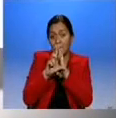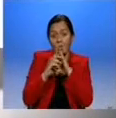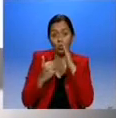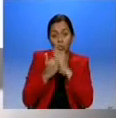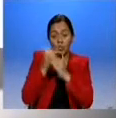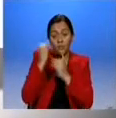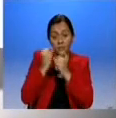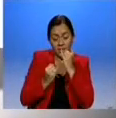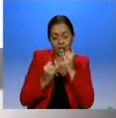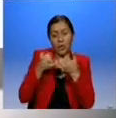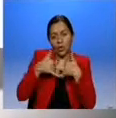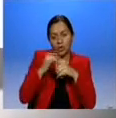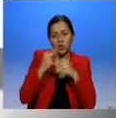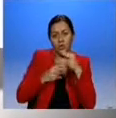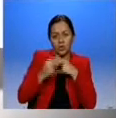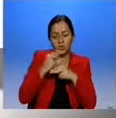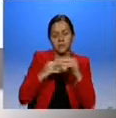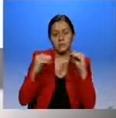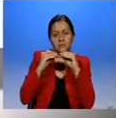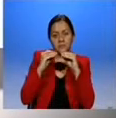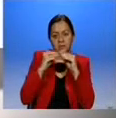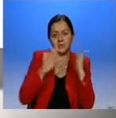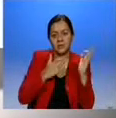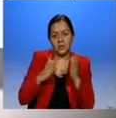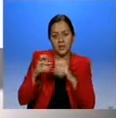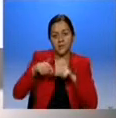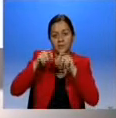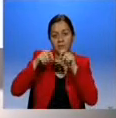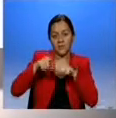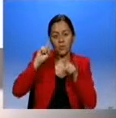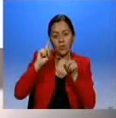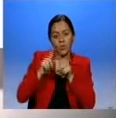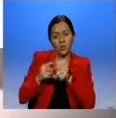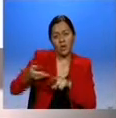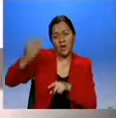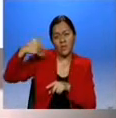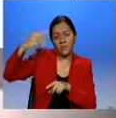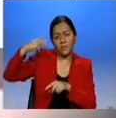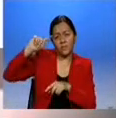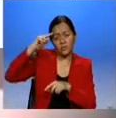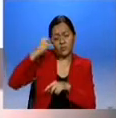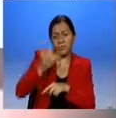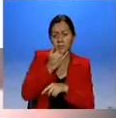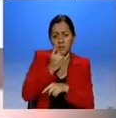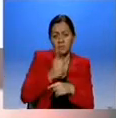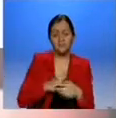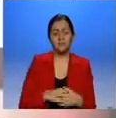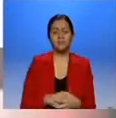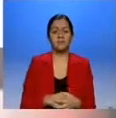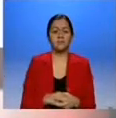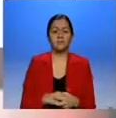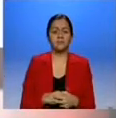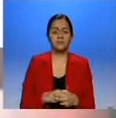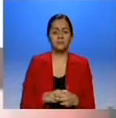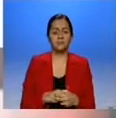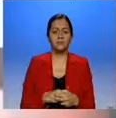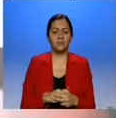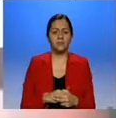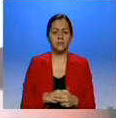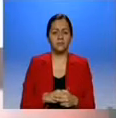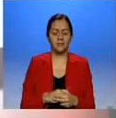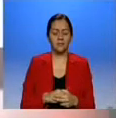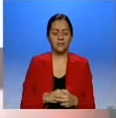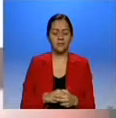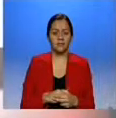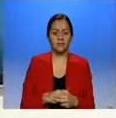negociando otra obra más de los tratados firmados en la larga y triste noche neoliberal Valeria villarroel